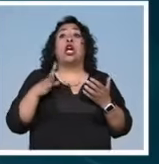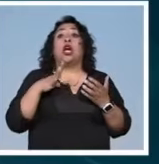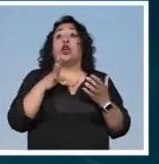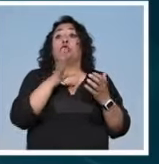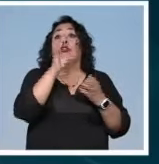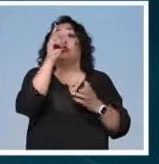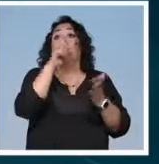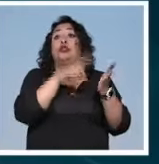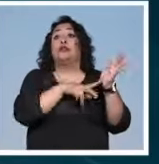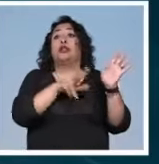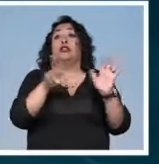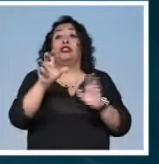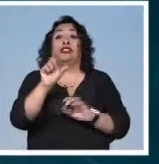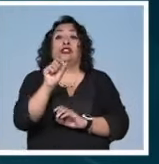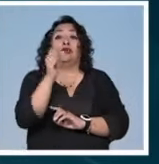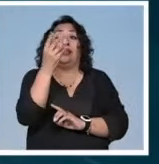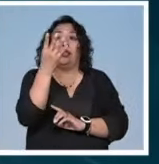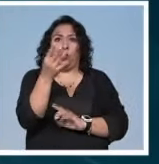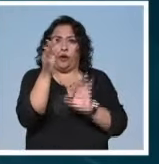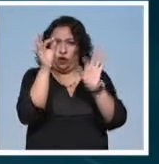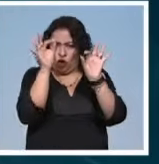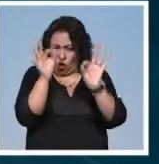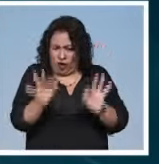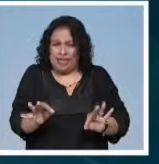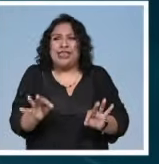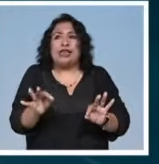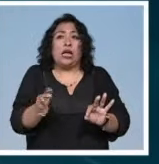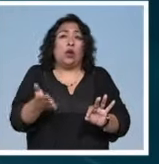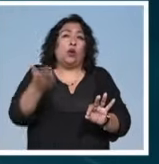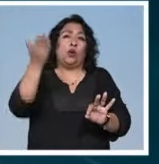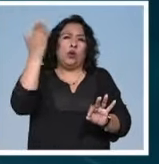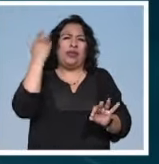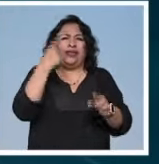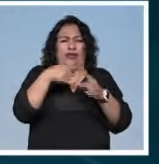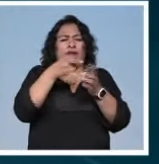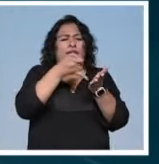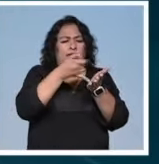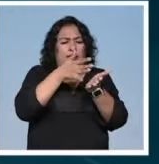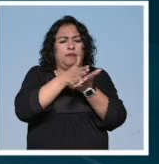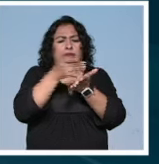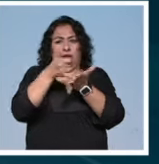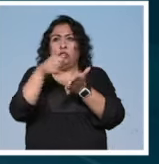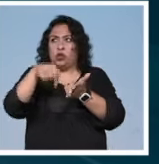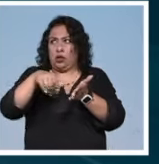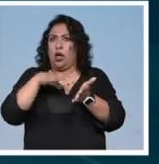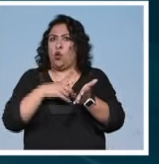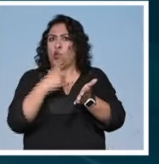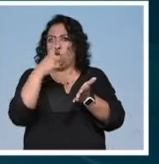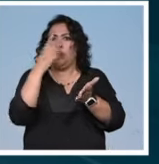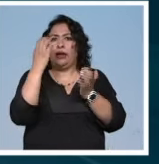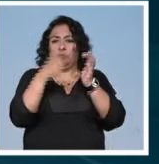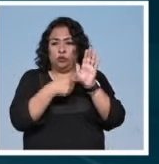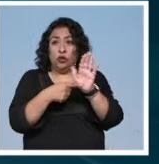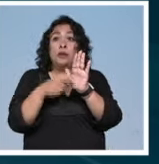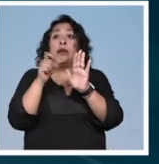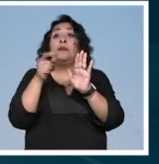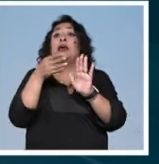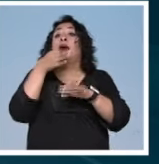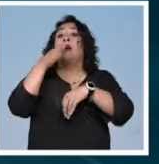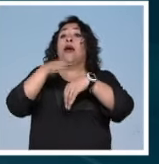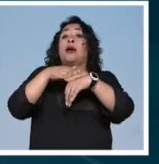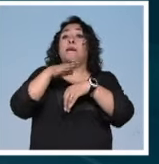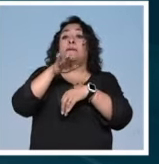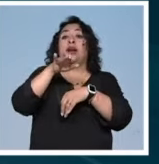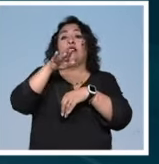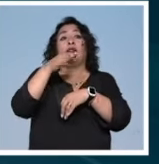constitución de 1824, original, digamos, en esa época se hicieron varias impresiones, tenemos una de esas, y también el manifiesto con